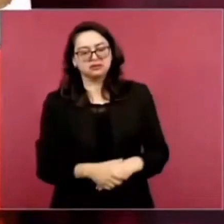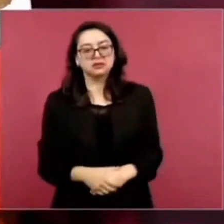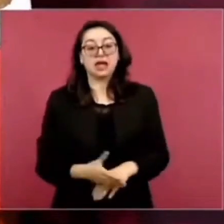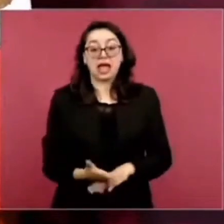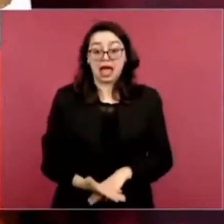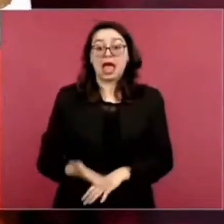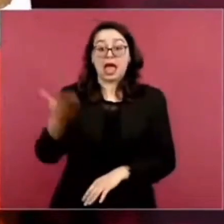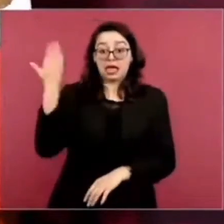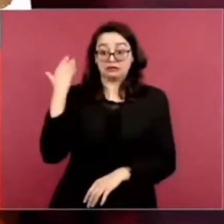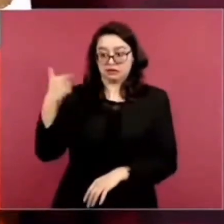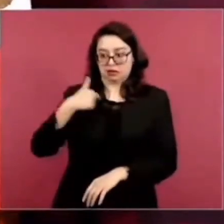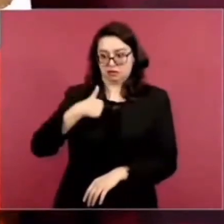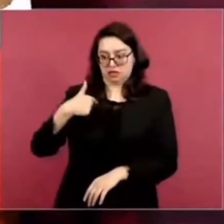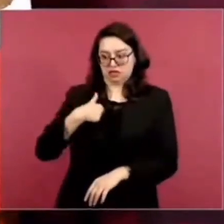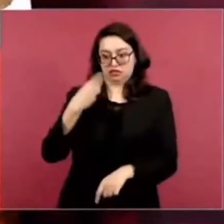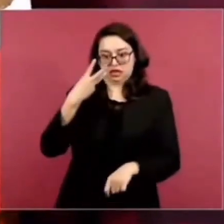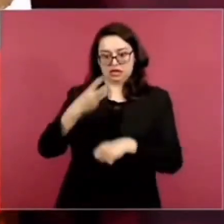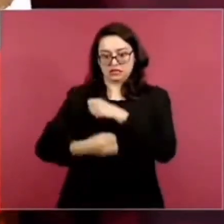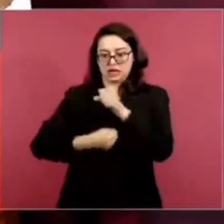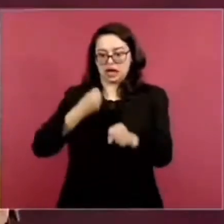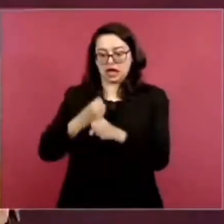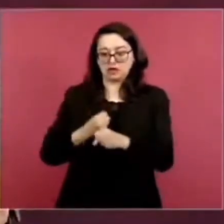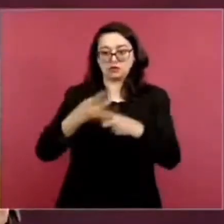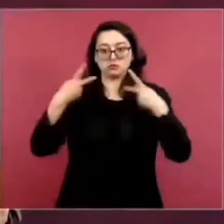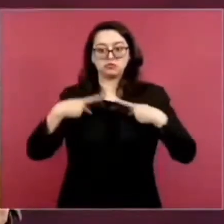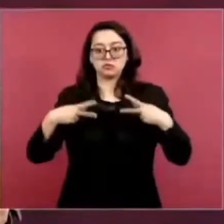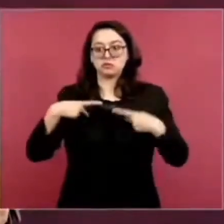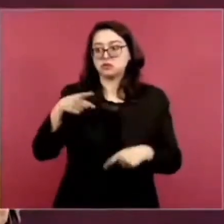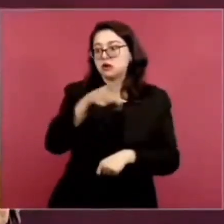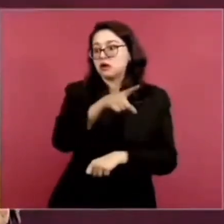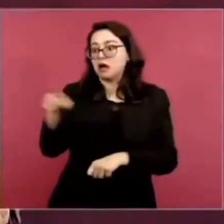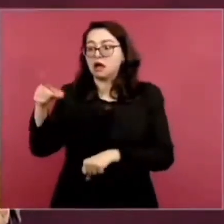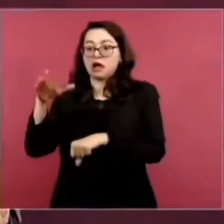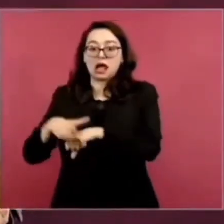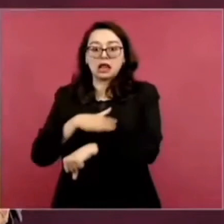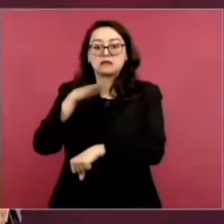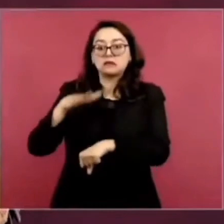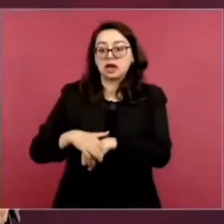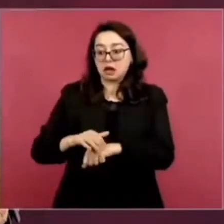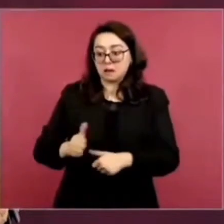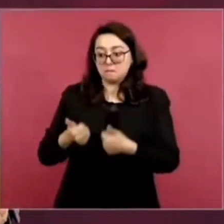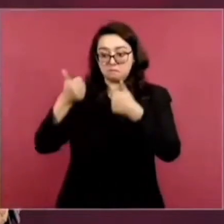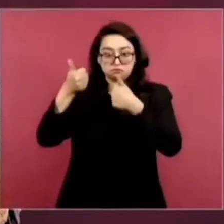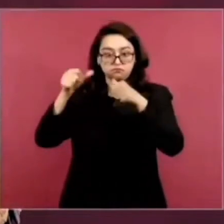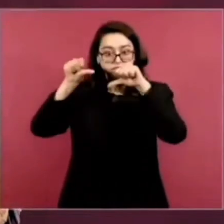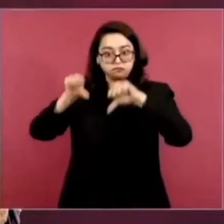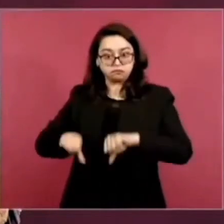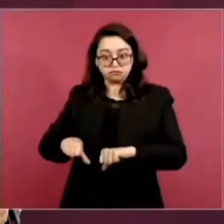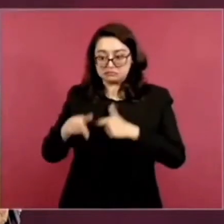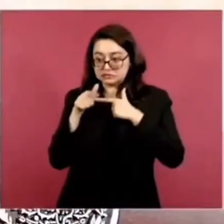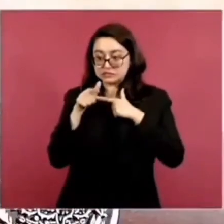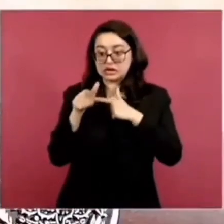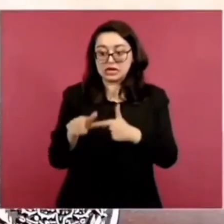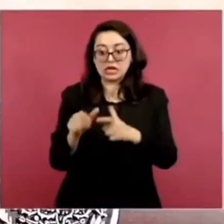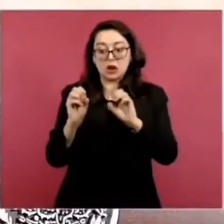y se va a seguir aplicando. Se elige a un